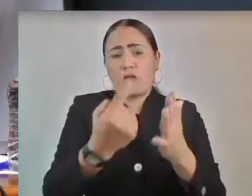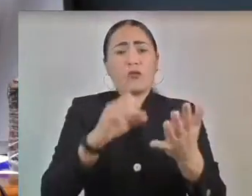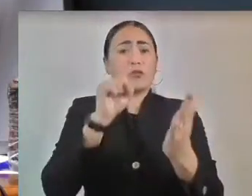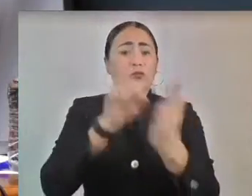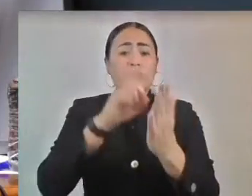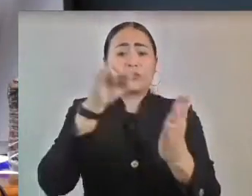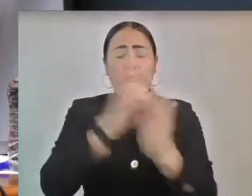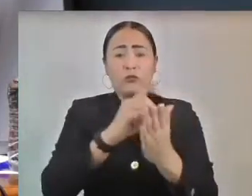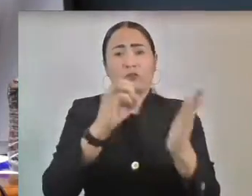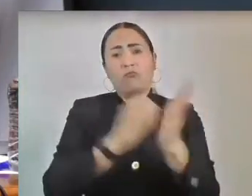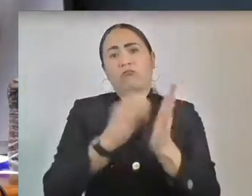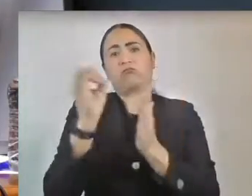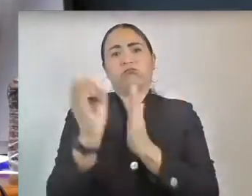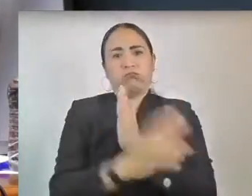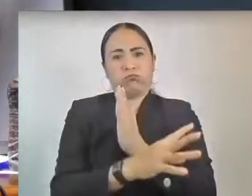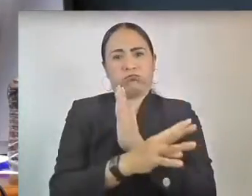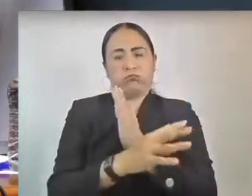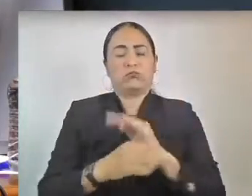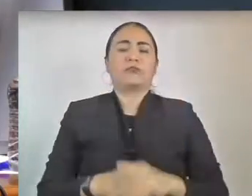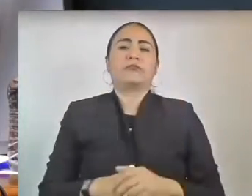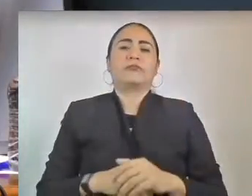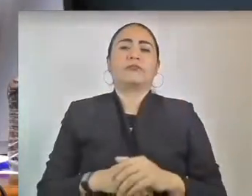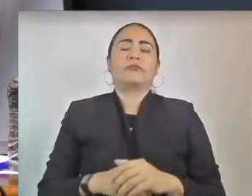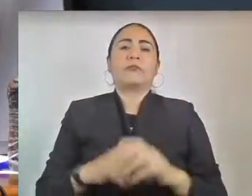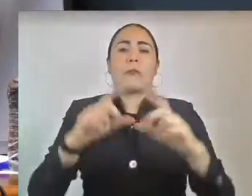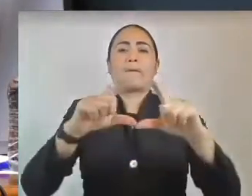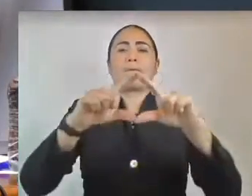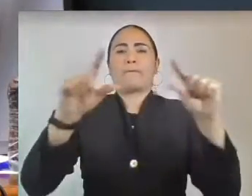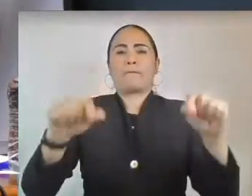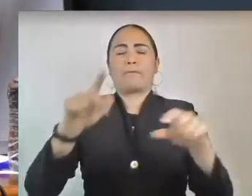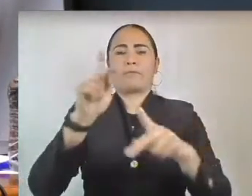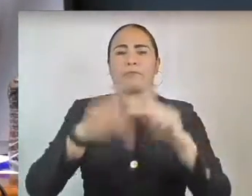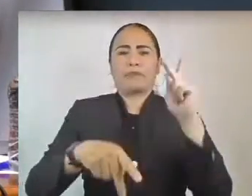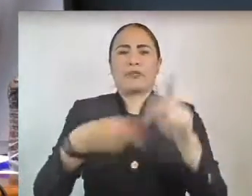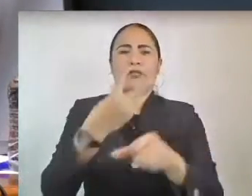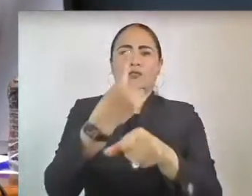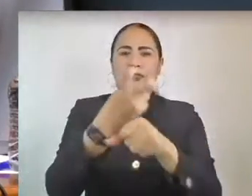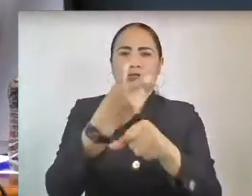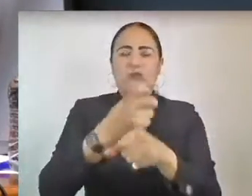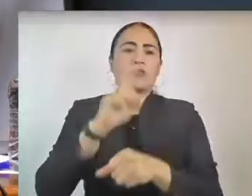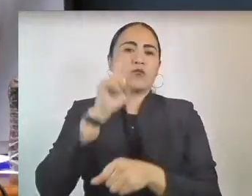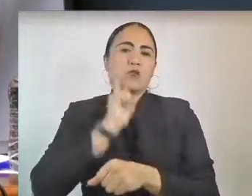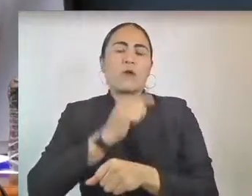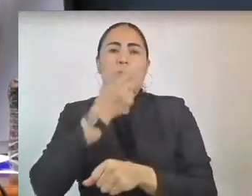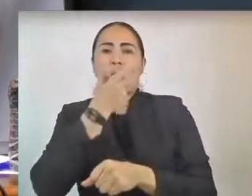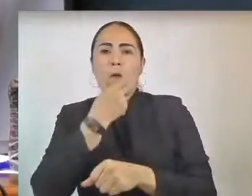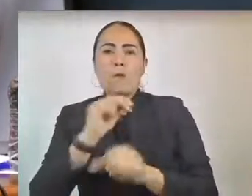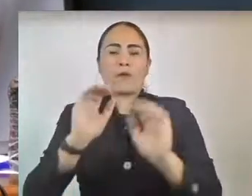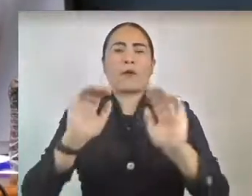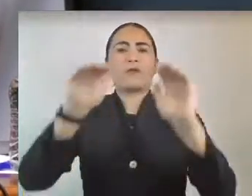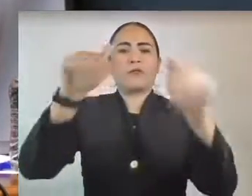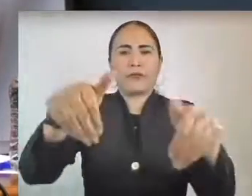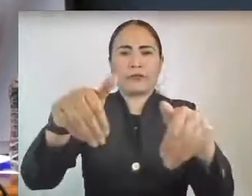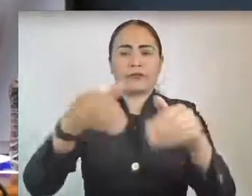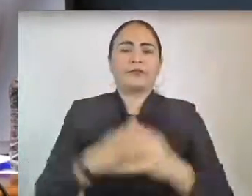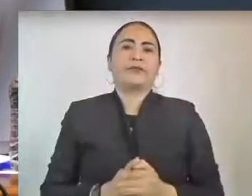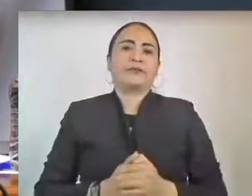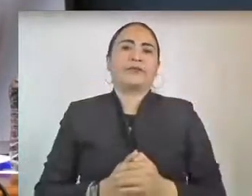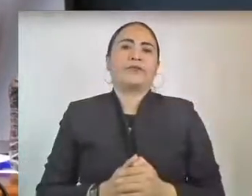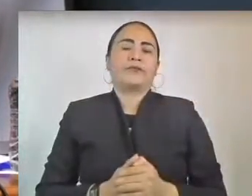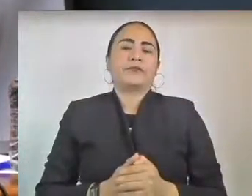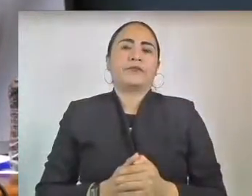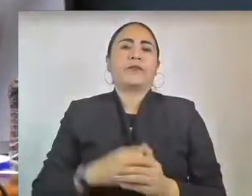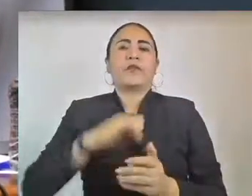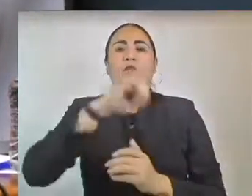solicitud. Apartado segundo, de la comparecencia de las y los aspirantes. 1. La Junta de